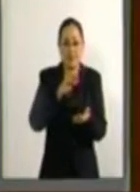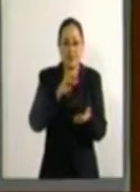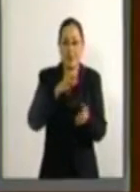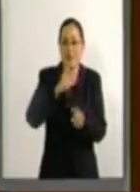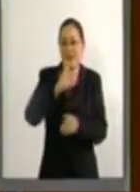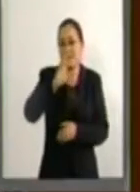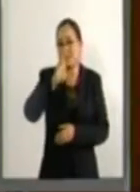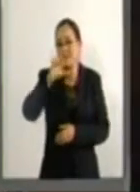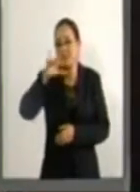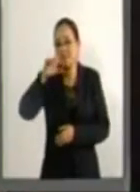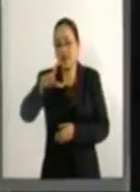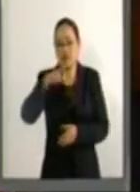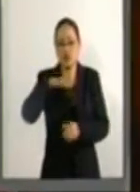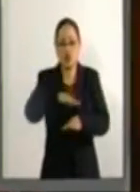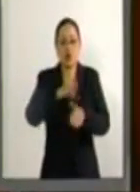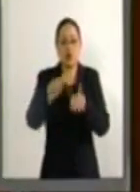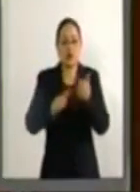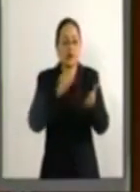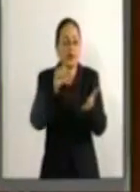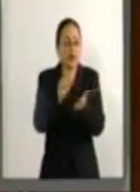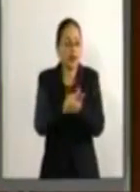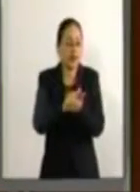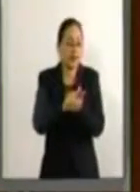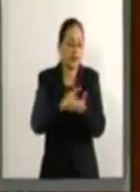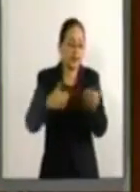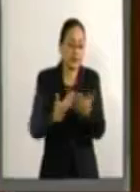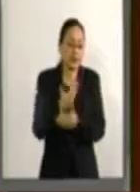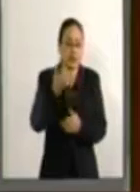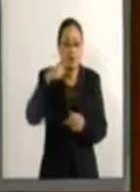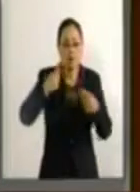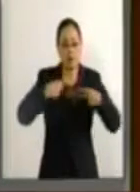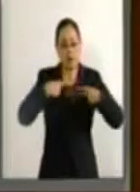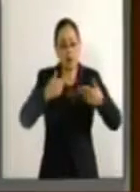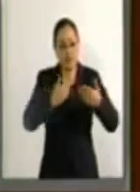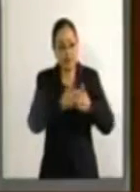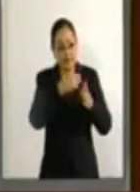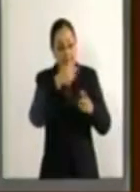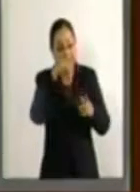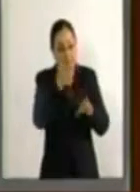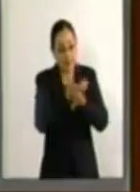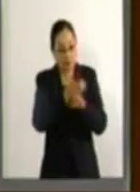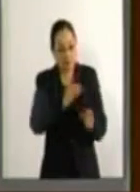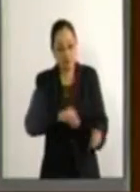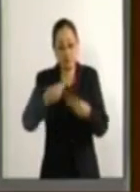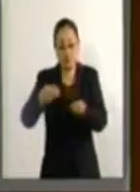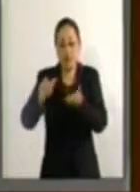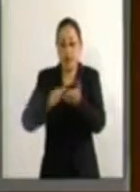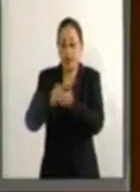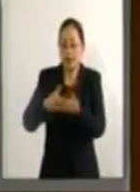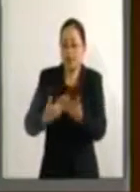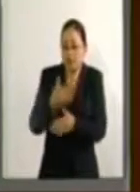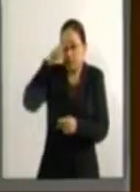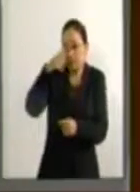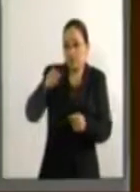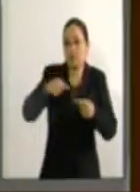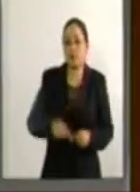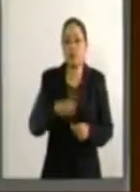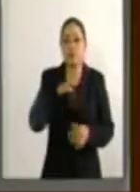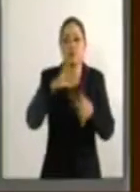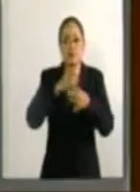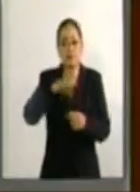en expedición de actas de nacimiento de hijos de nacionales mexicanos. Se va a acelerar también la apertura de ventanillas de